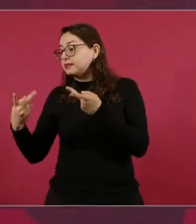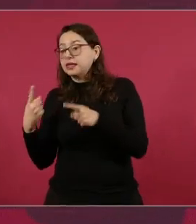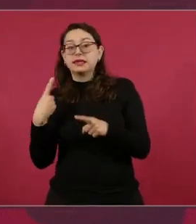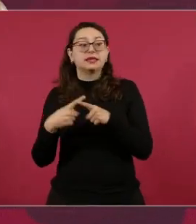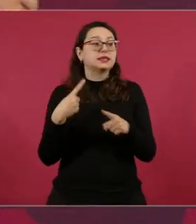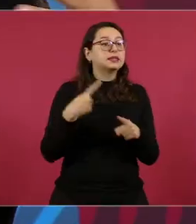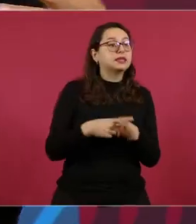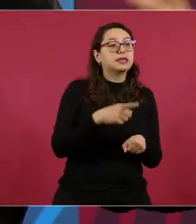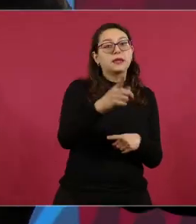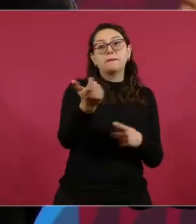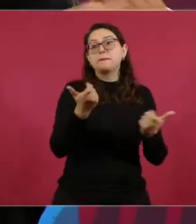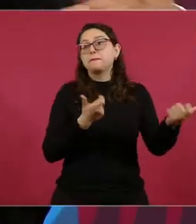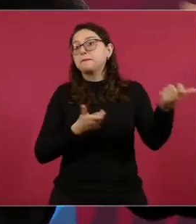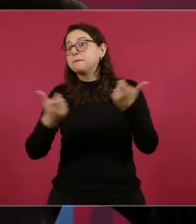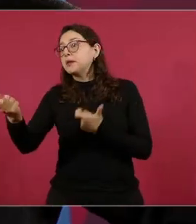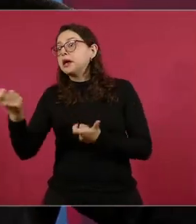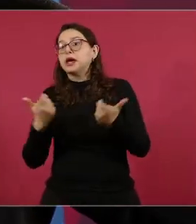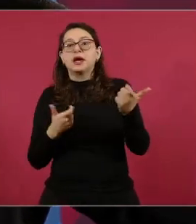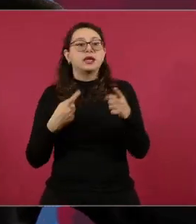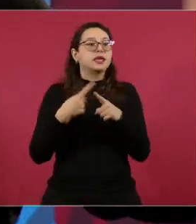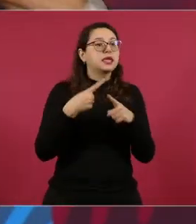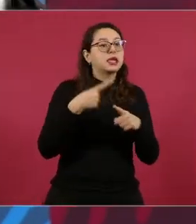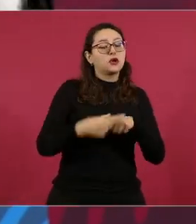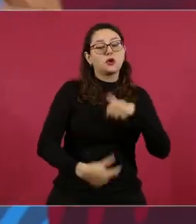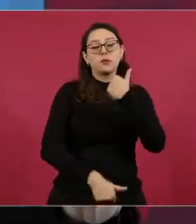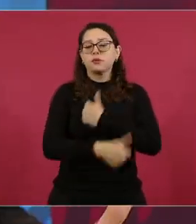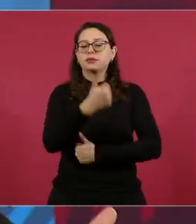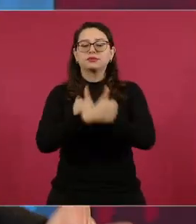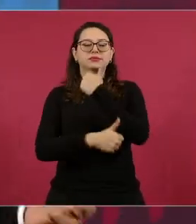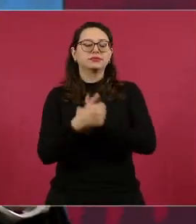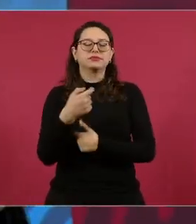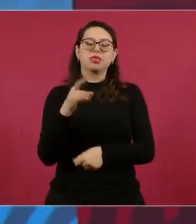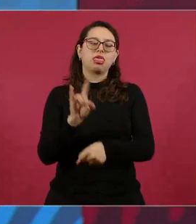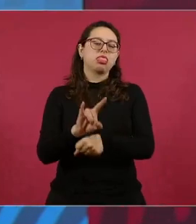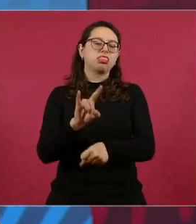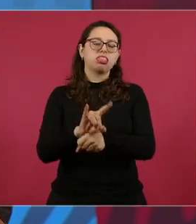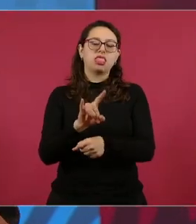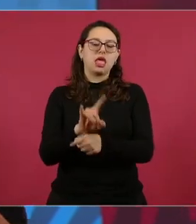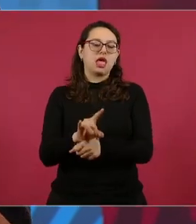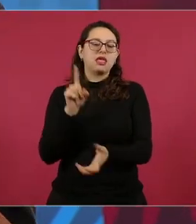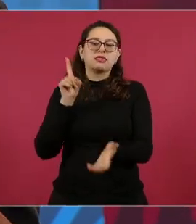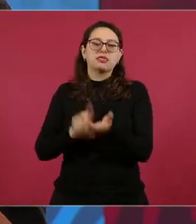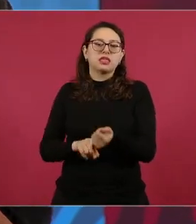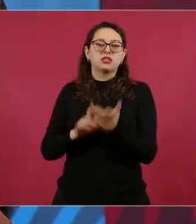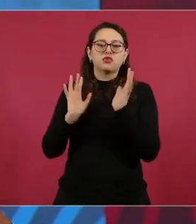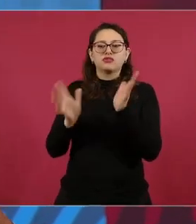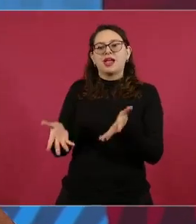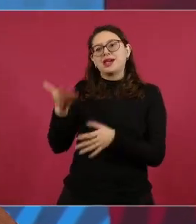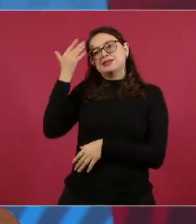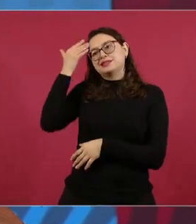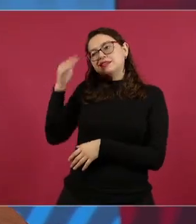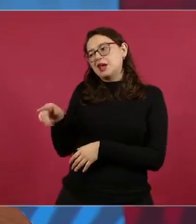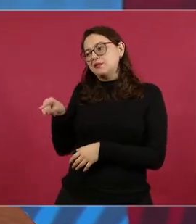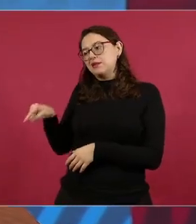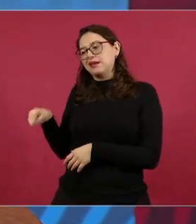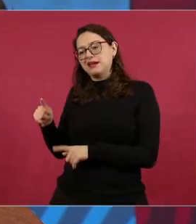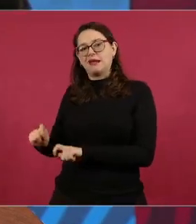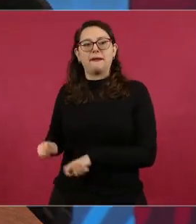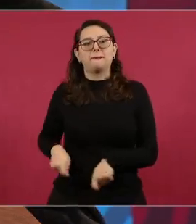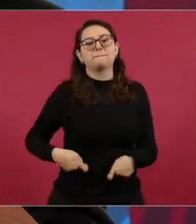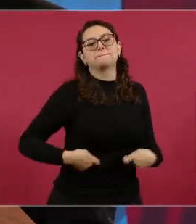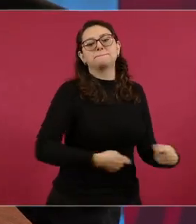Pero ya de antemano se sabía quién se iba a quedar con un banco, quién se iba a quedar con una empresa.